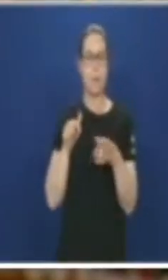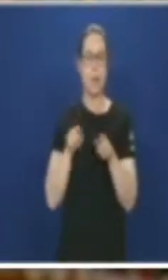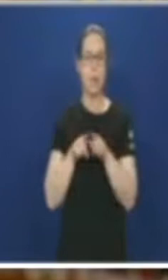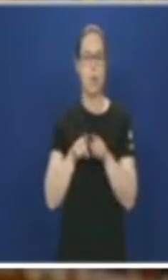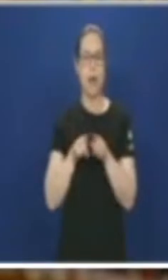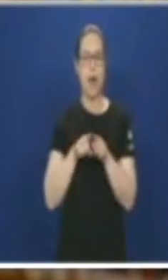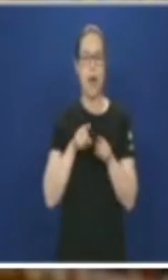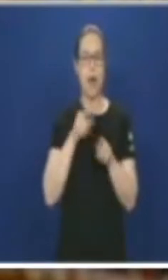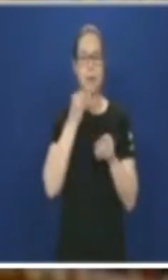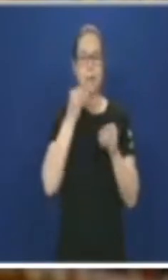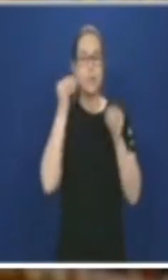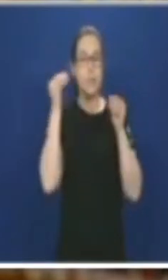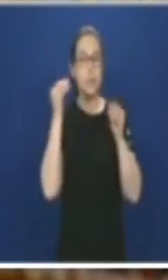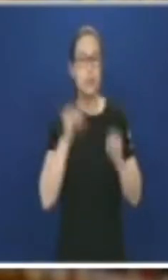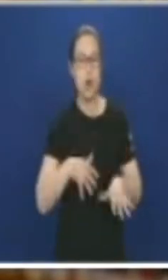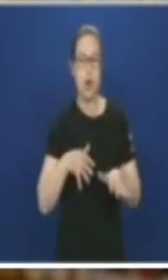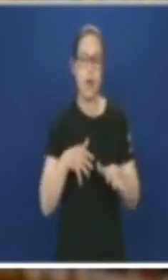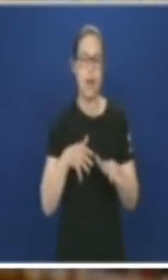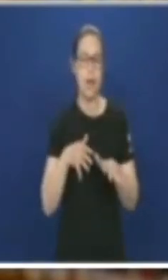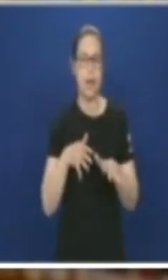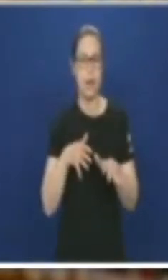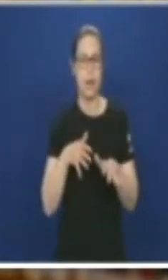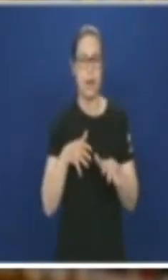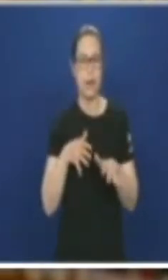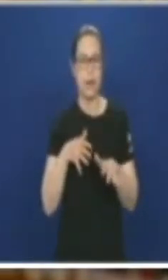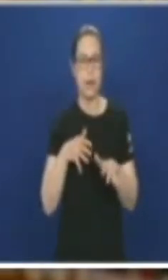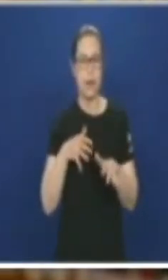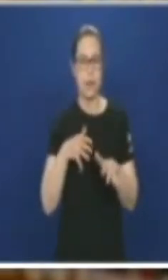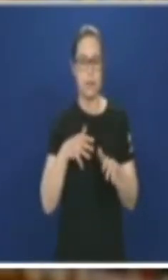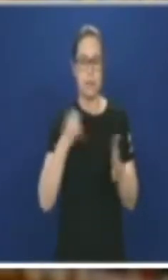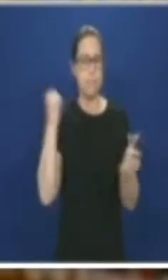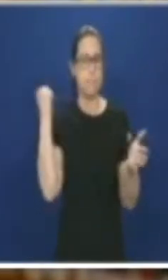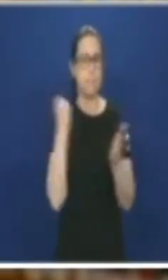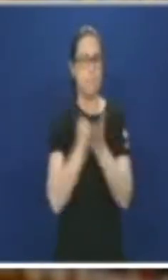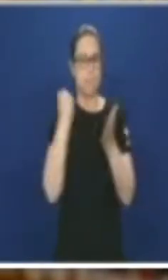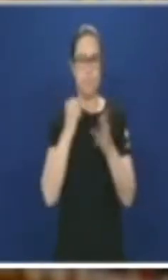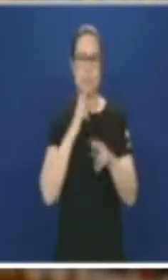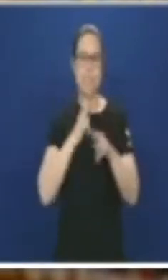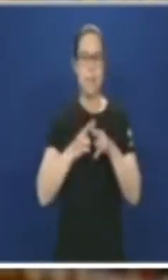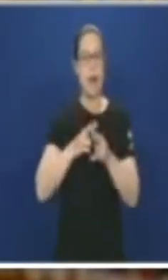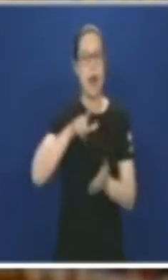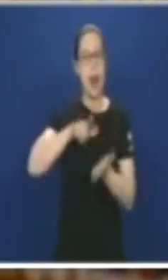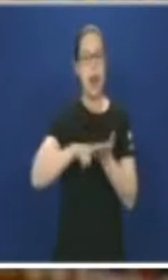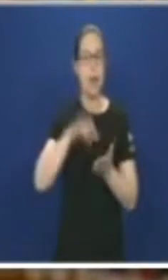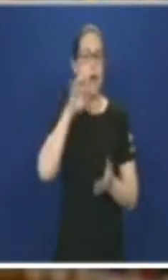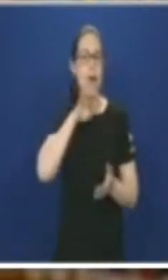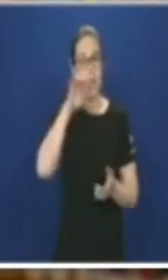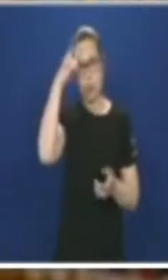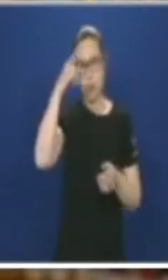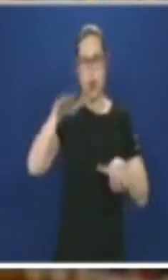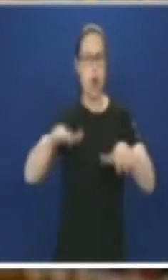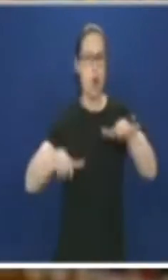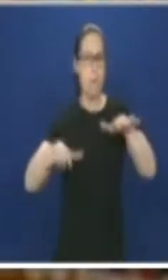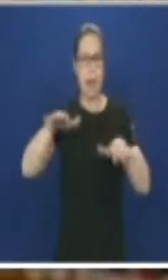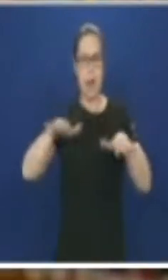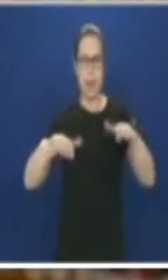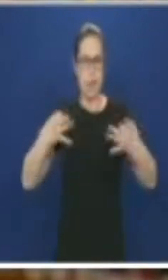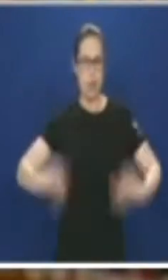un fito na historia do proceso de normalización da lingua e a cultura de Galicia, non?